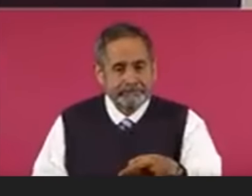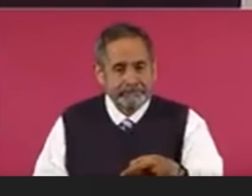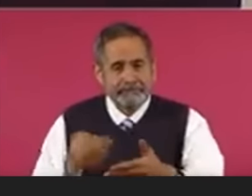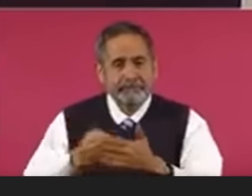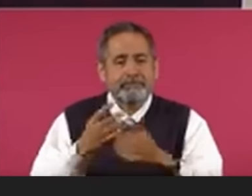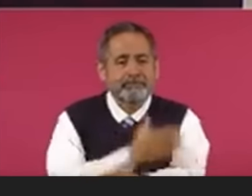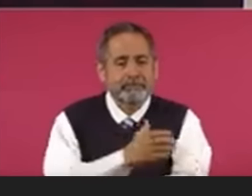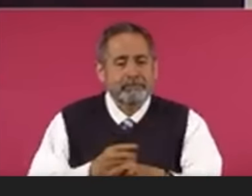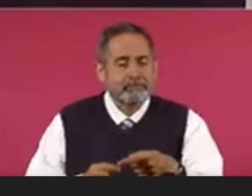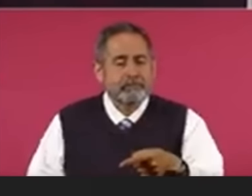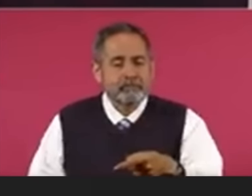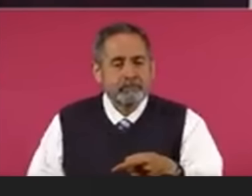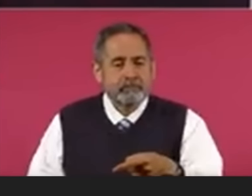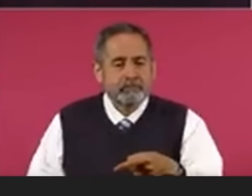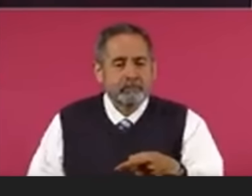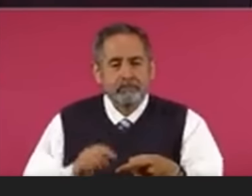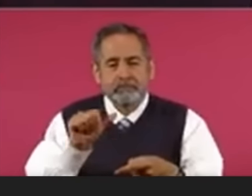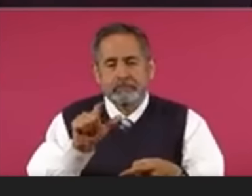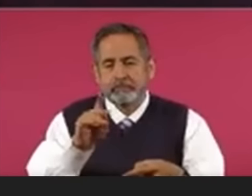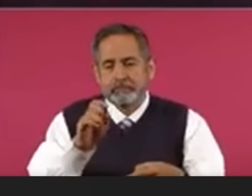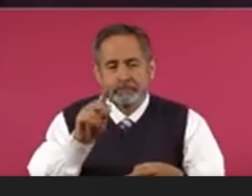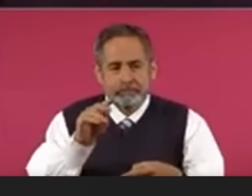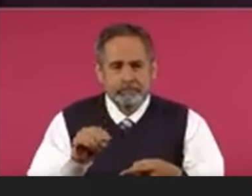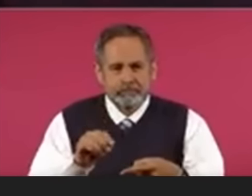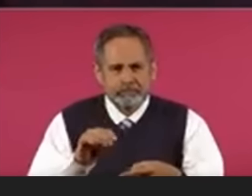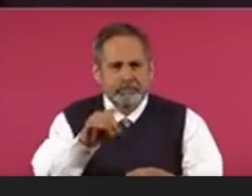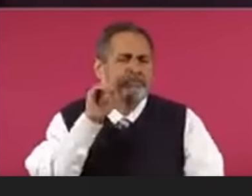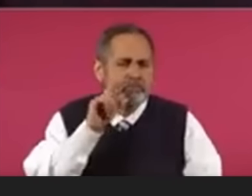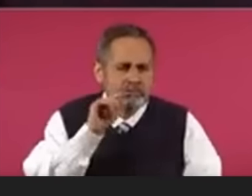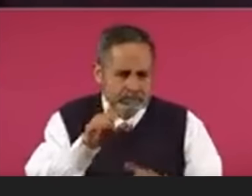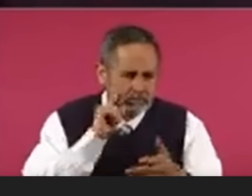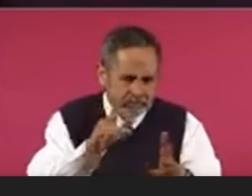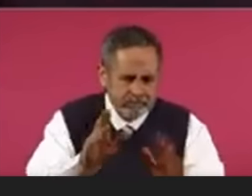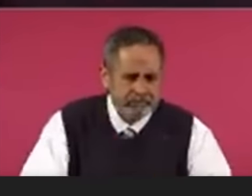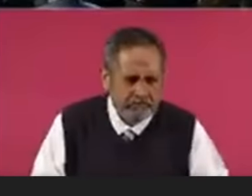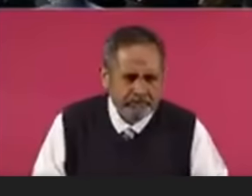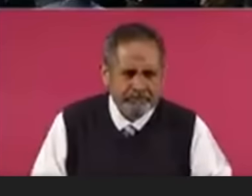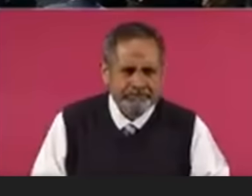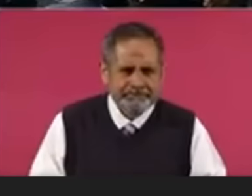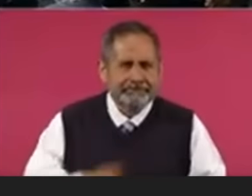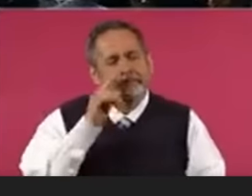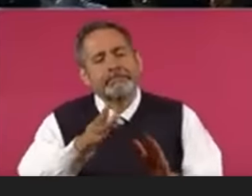Me quedó un compañero, es Alberto. Sí, mañana, ¿no? Alberto. Hay que desayunar. Sí.